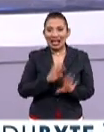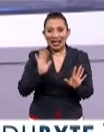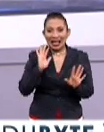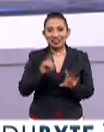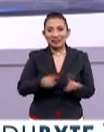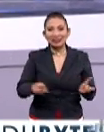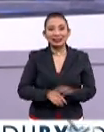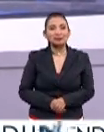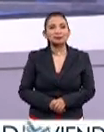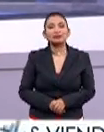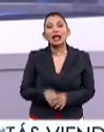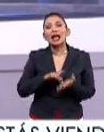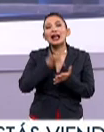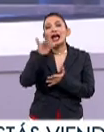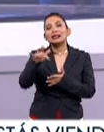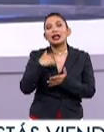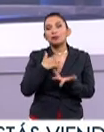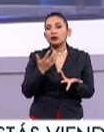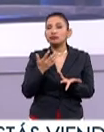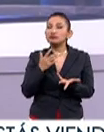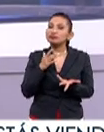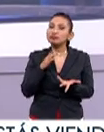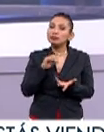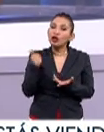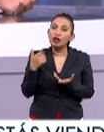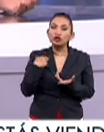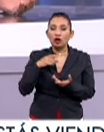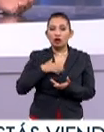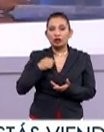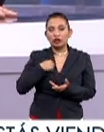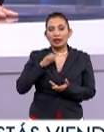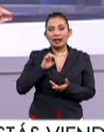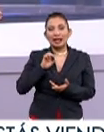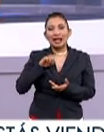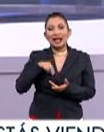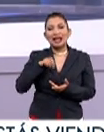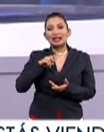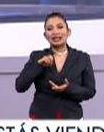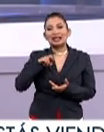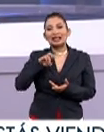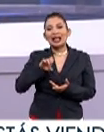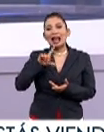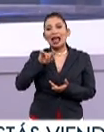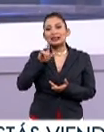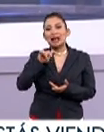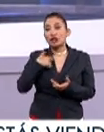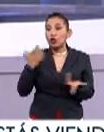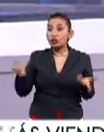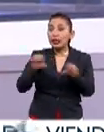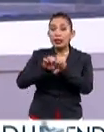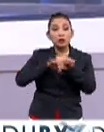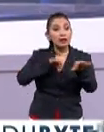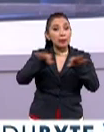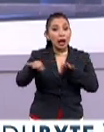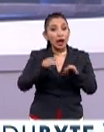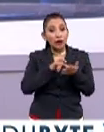hacer distinto. Bueno, gracias pues por lo demás. Yo soy Enrique Lascano, como siempre, en nombre de todos mis compañeros